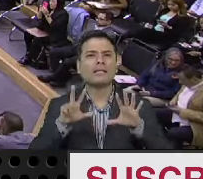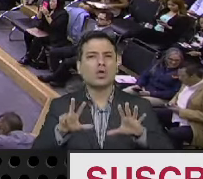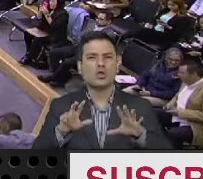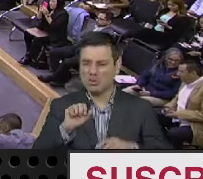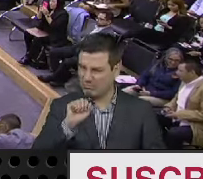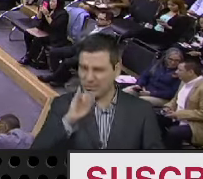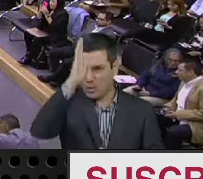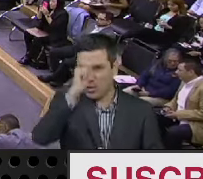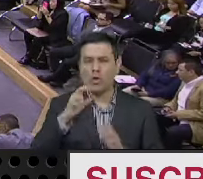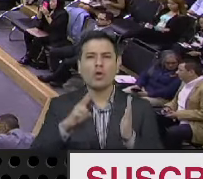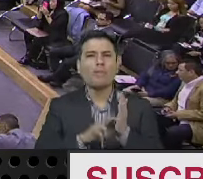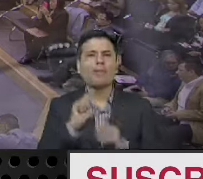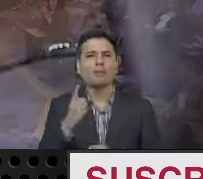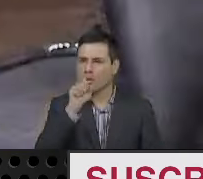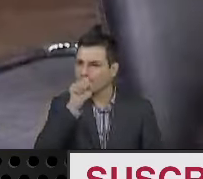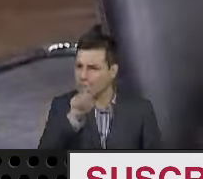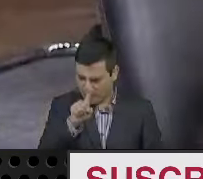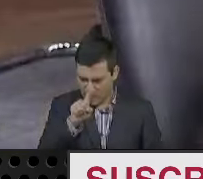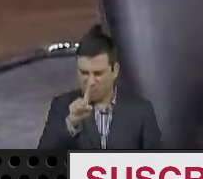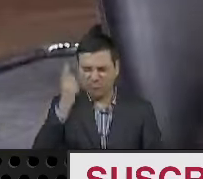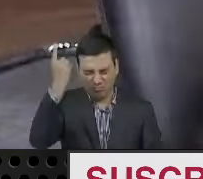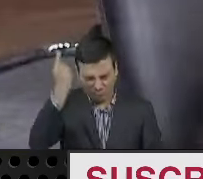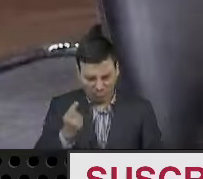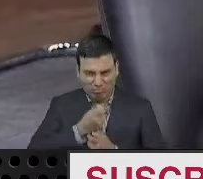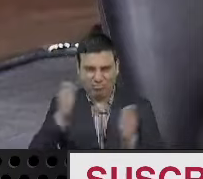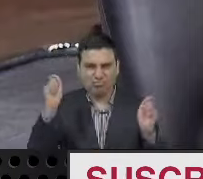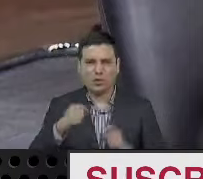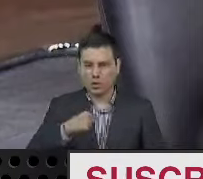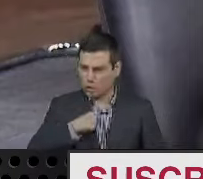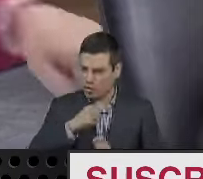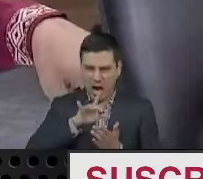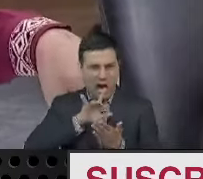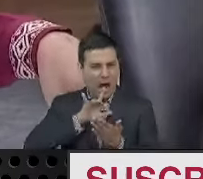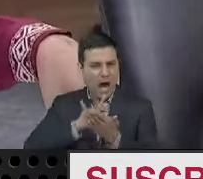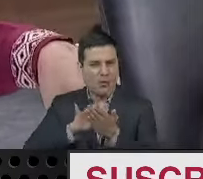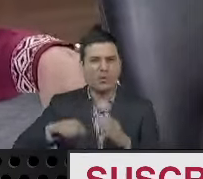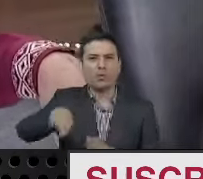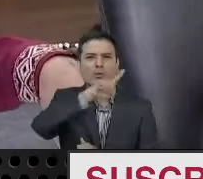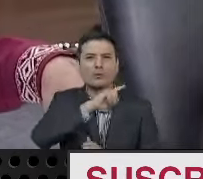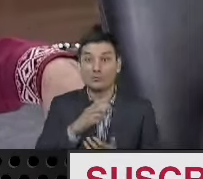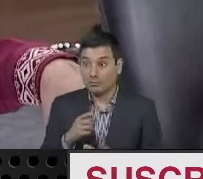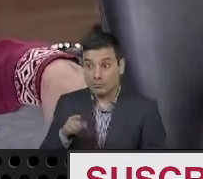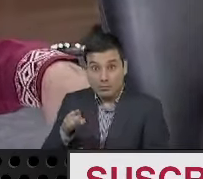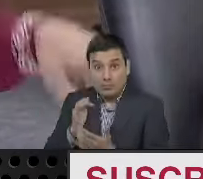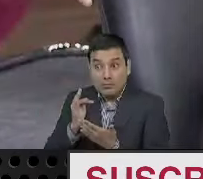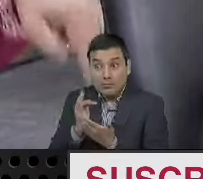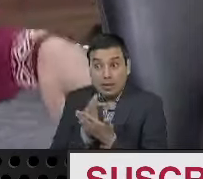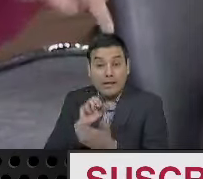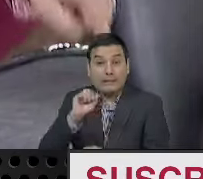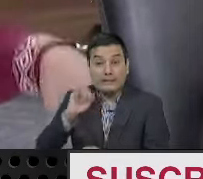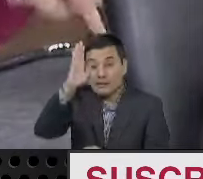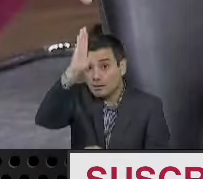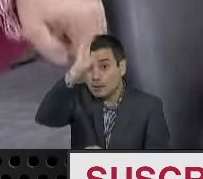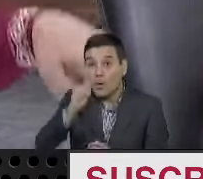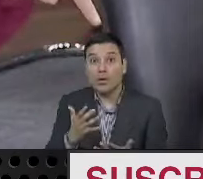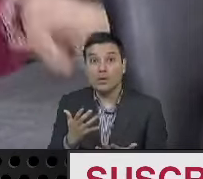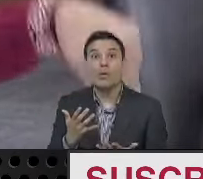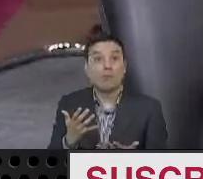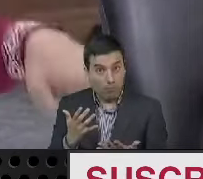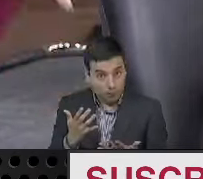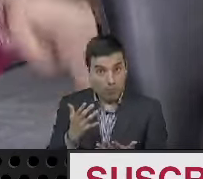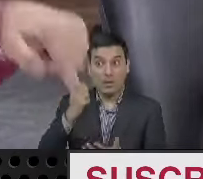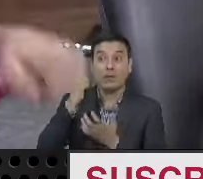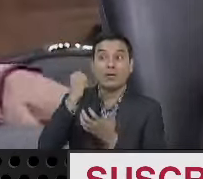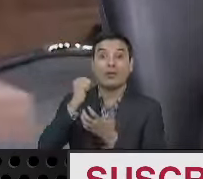en el 21 y por el que la gente votó y a los que no le fallamos porque están los votos de nosotros que pudieron aprobar los presupuestos de